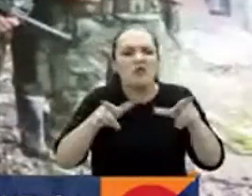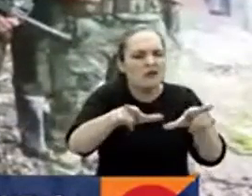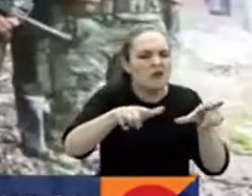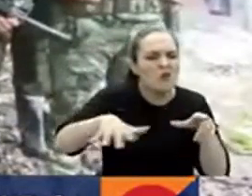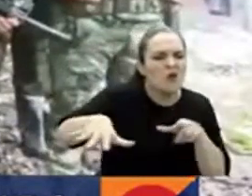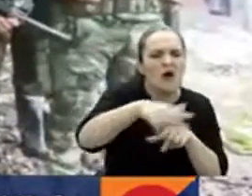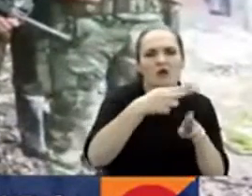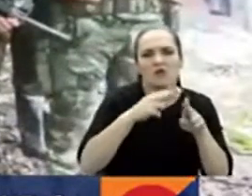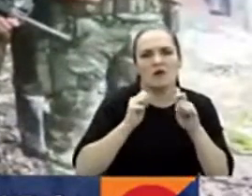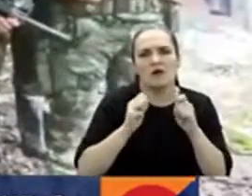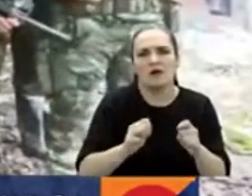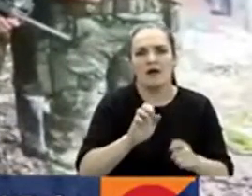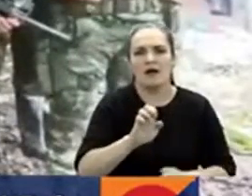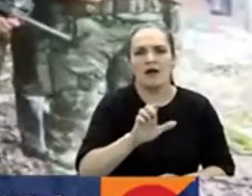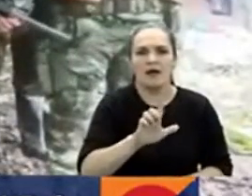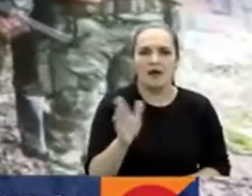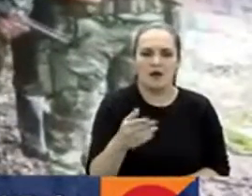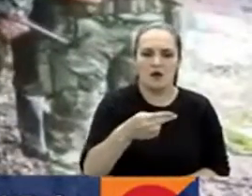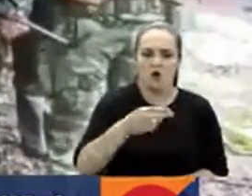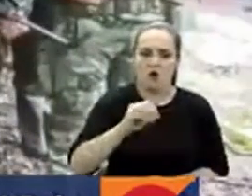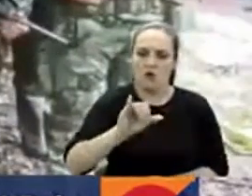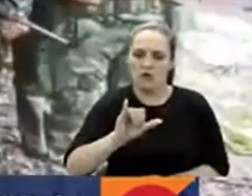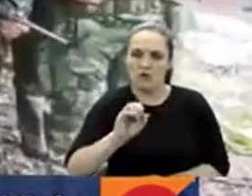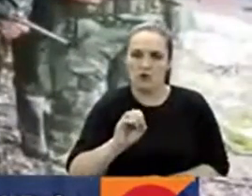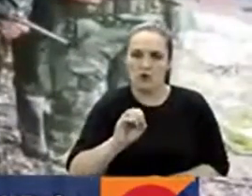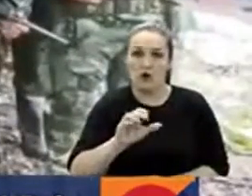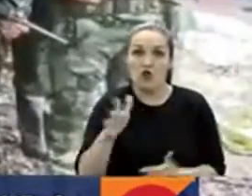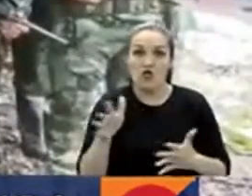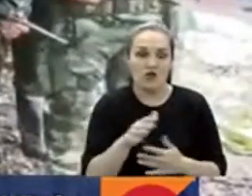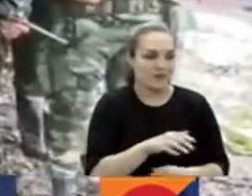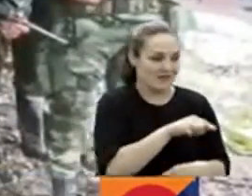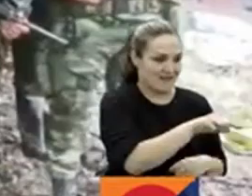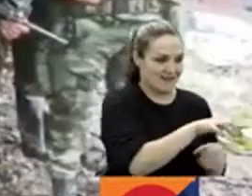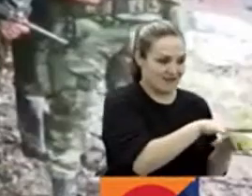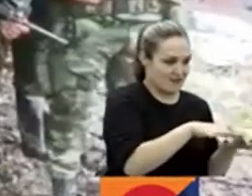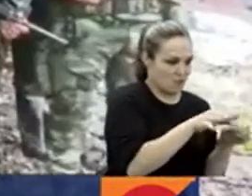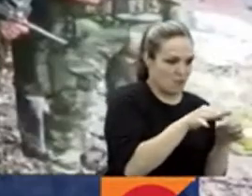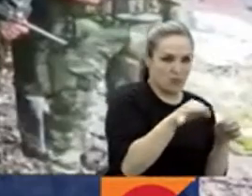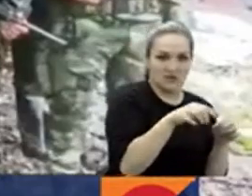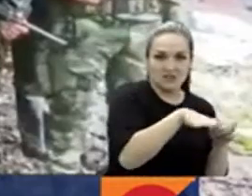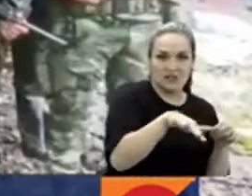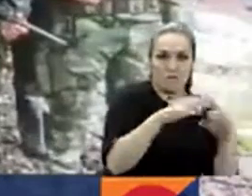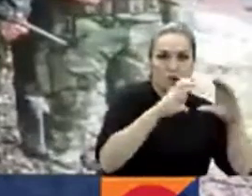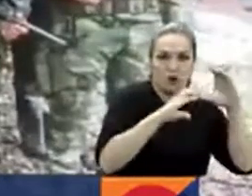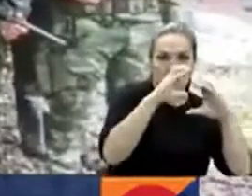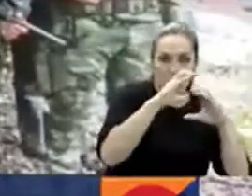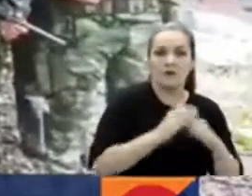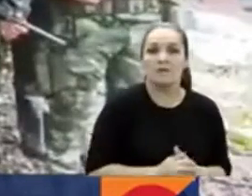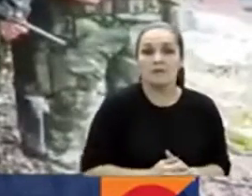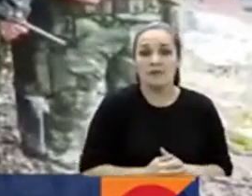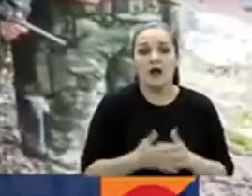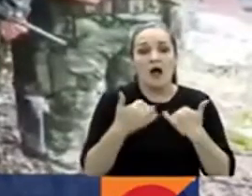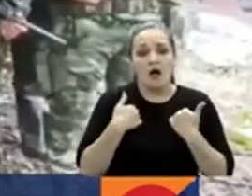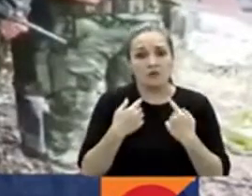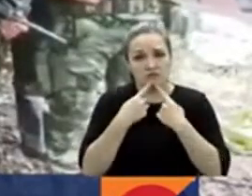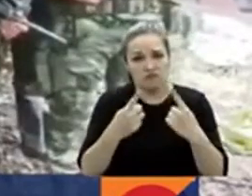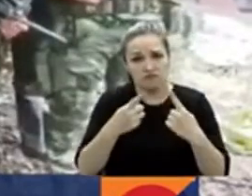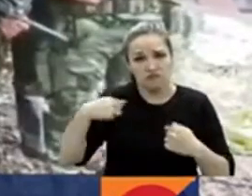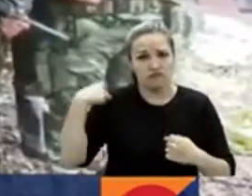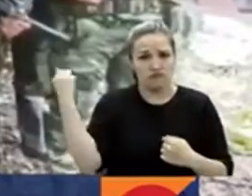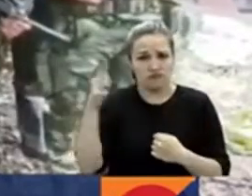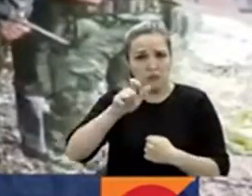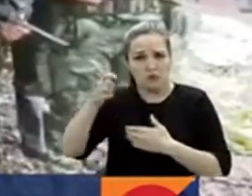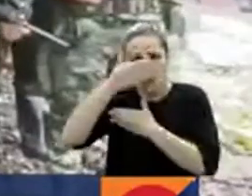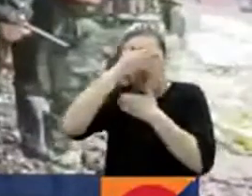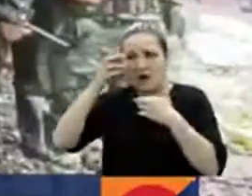desplazaba desde el Tambo hacia el Patía, en Cauca. Hasta el momento, por parte de las Fuerzas Armadas Revolucionarias de Colombia, se me han respetado los derechos